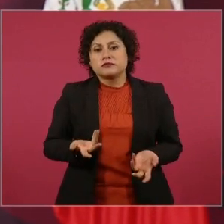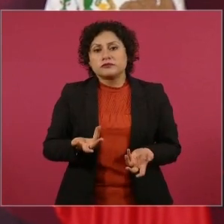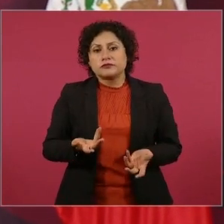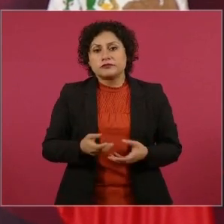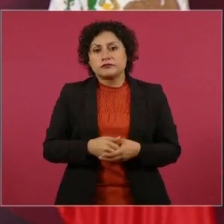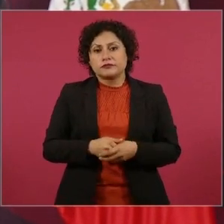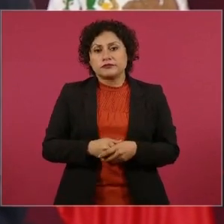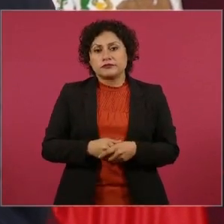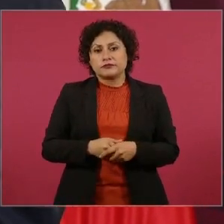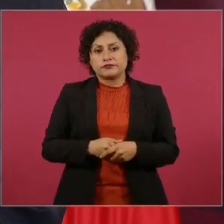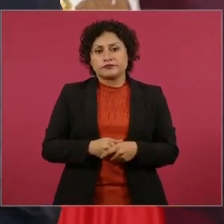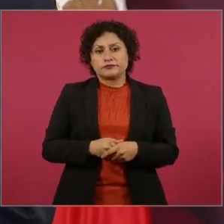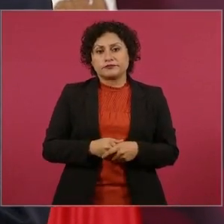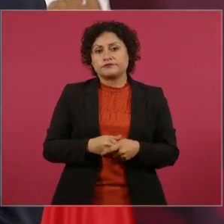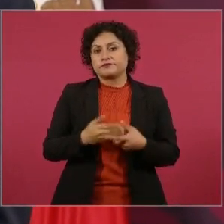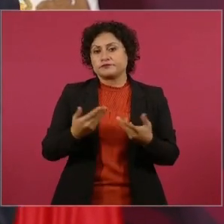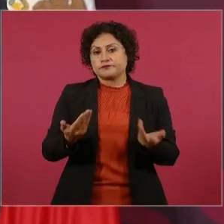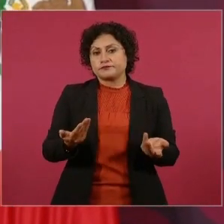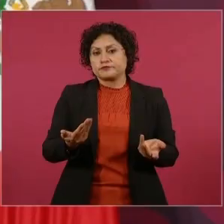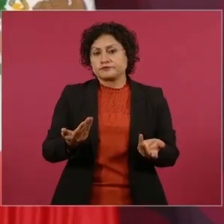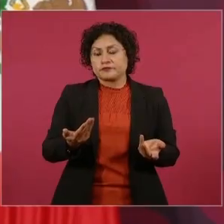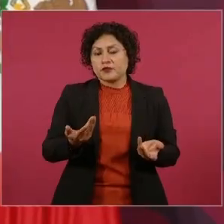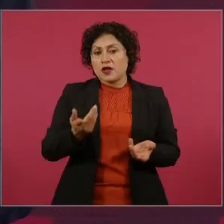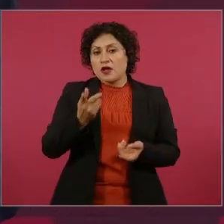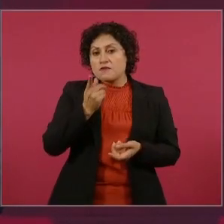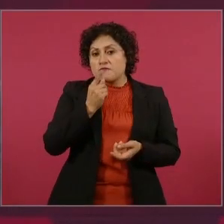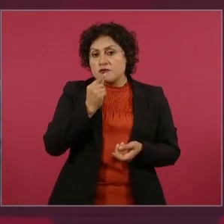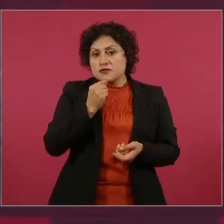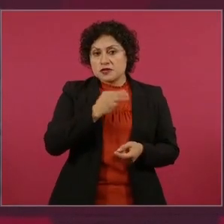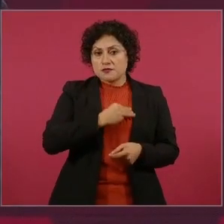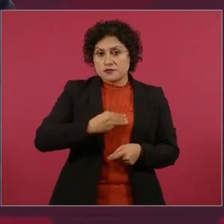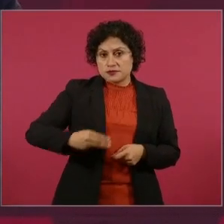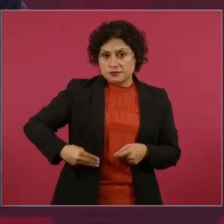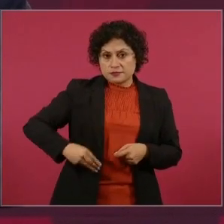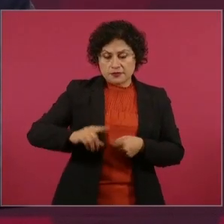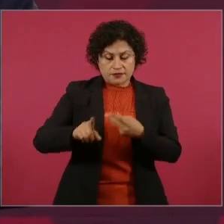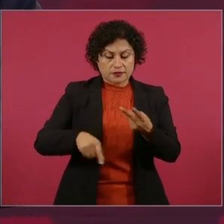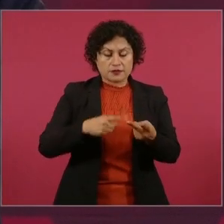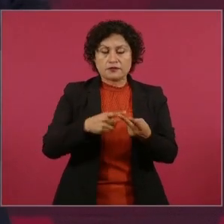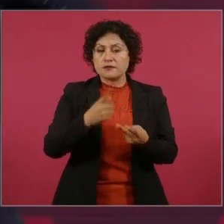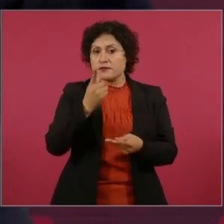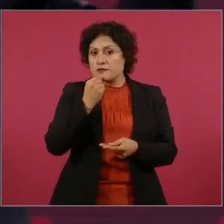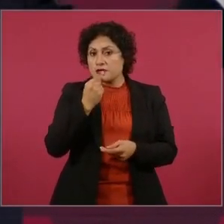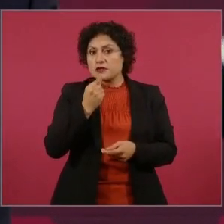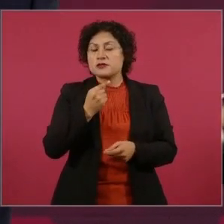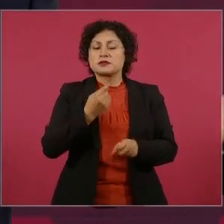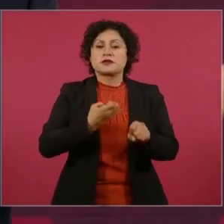que puede hacer la policía municipal la policía estatal